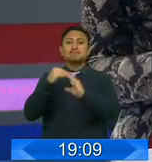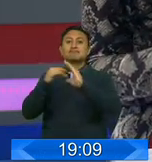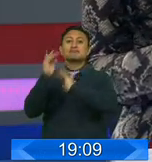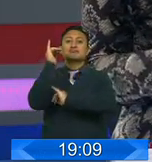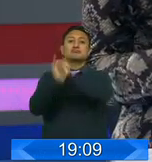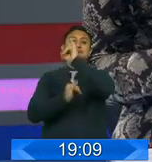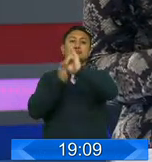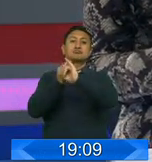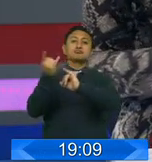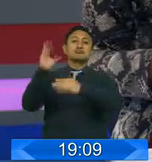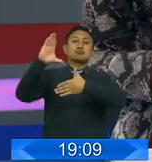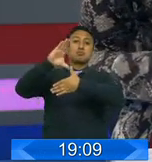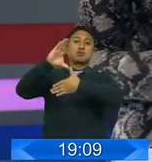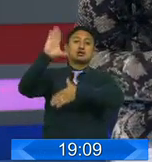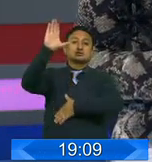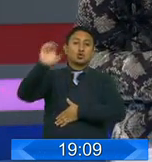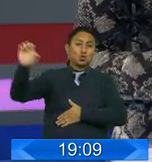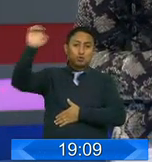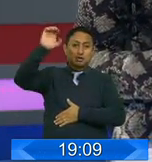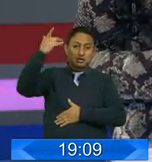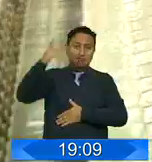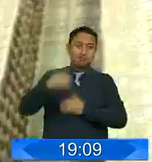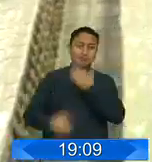exterior, América y Europa.